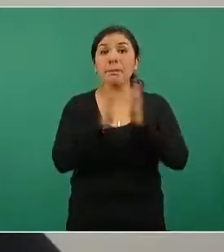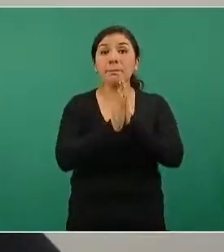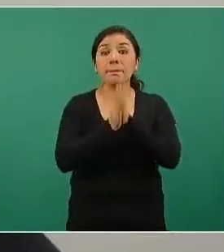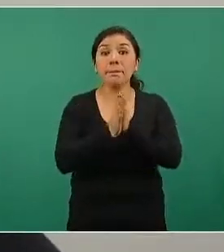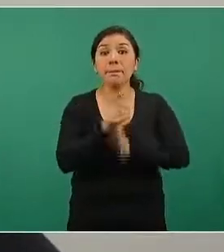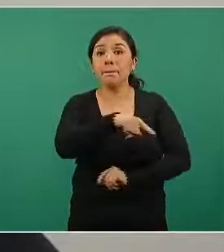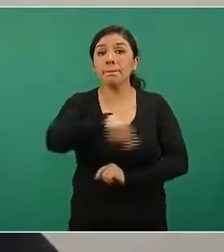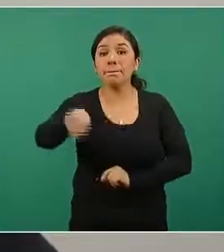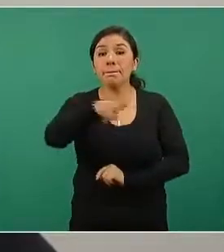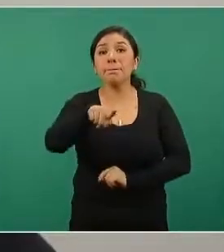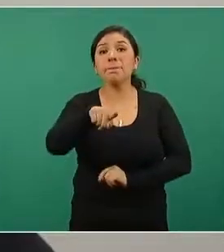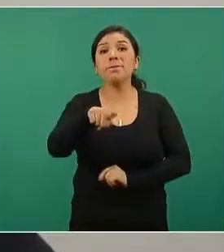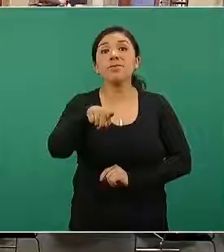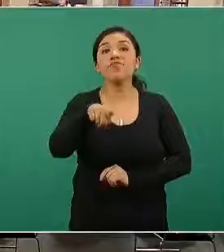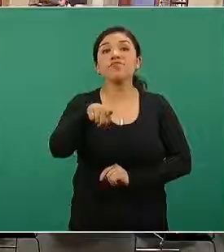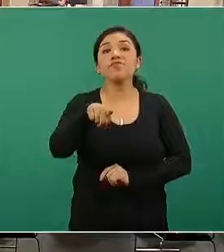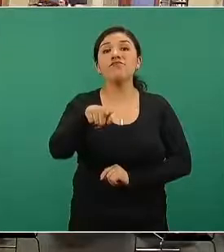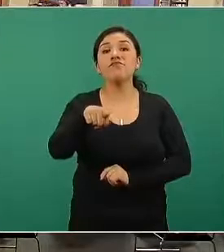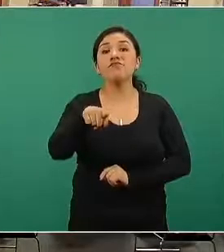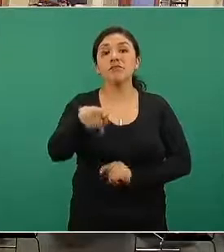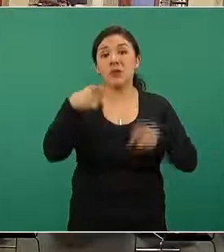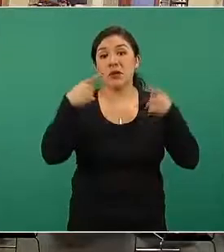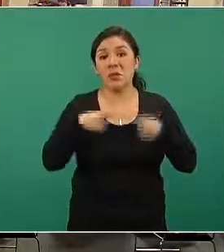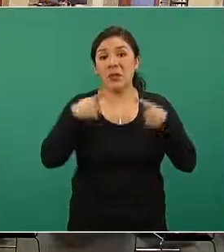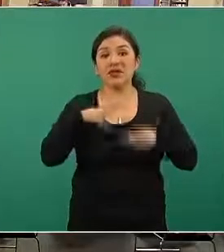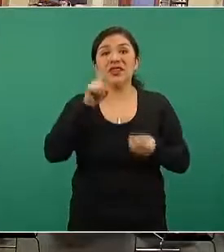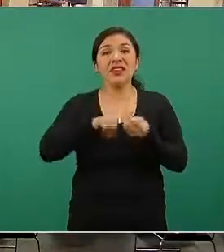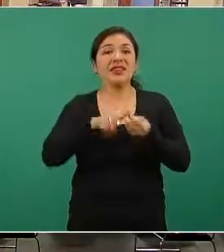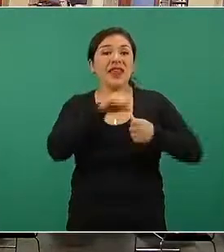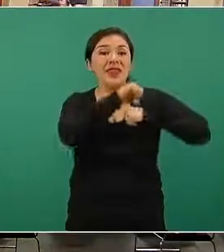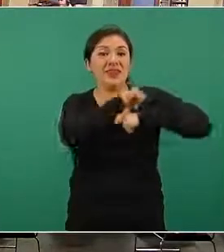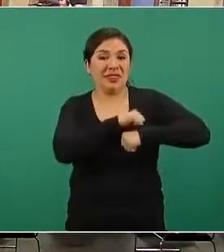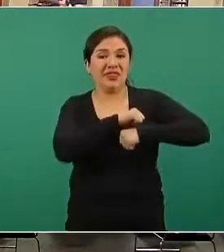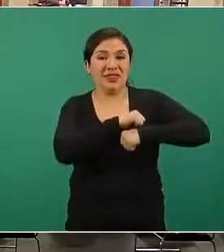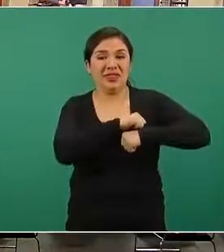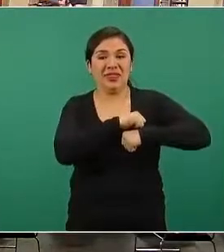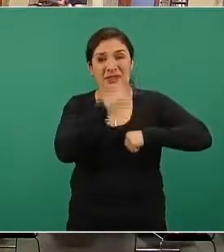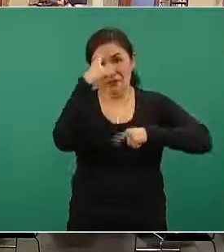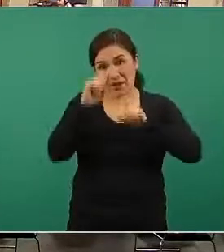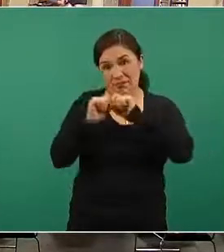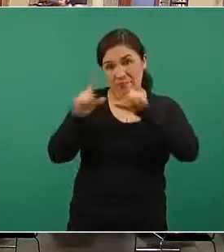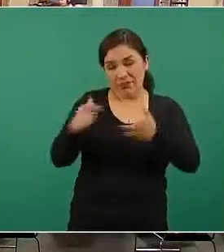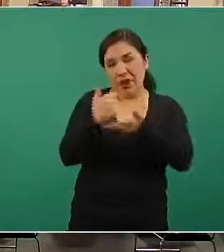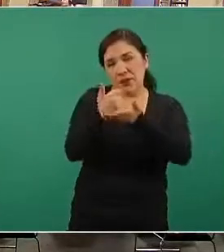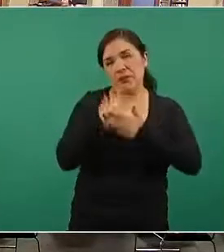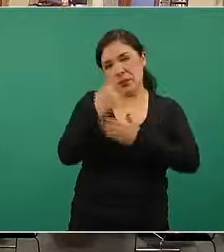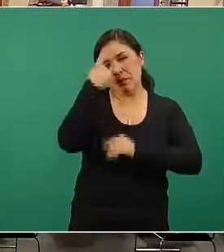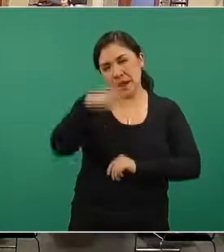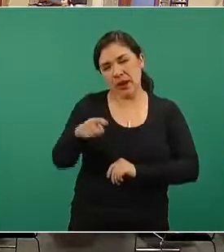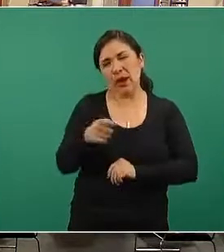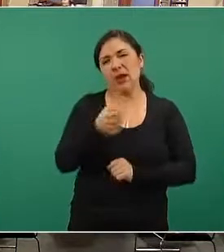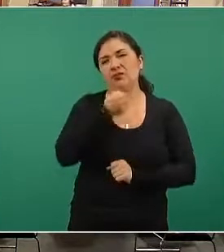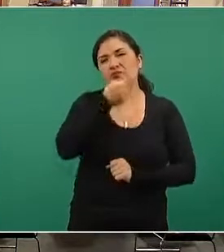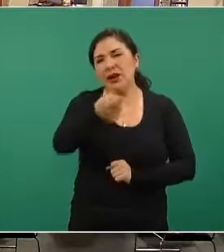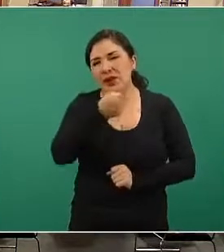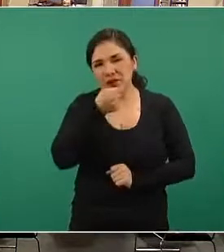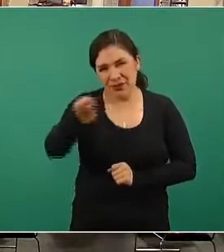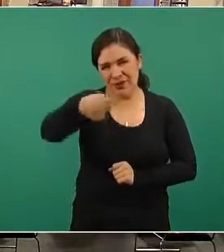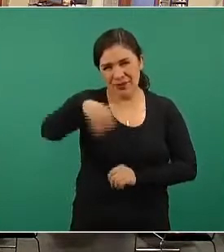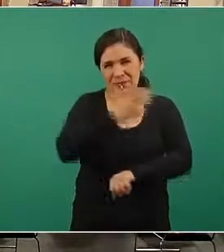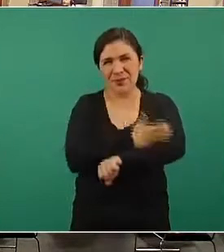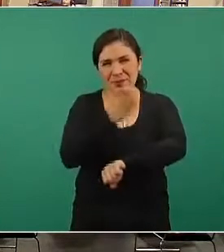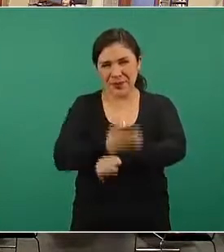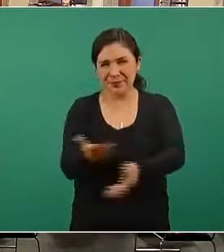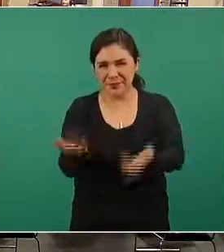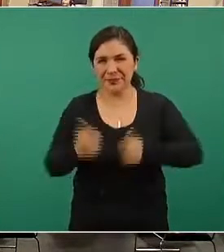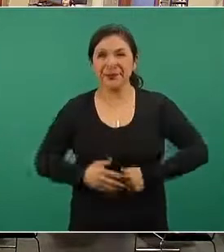favor, le pediría a las personas que están en transmisión que nos ayuden a acercarle un micrófono. Por favor,